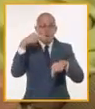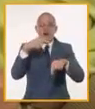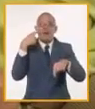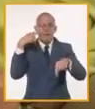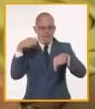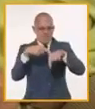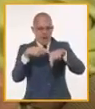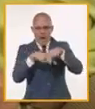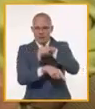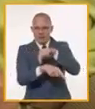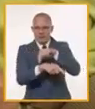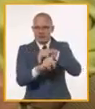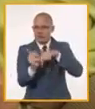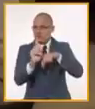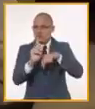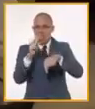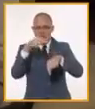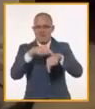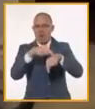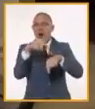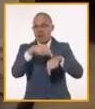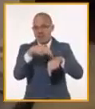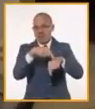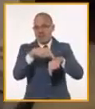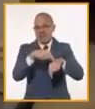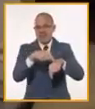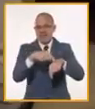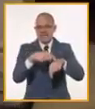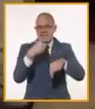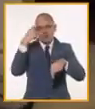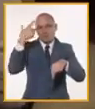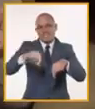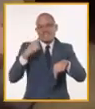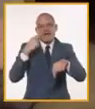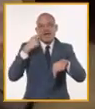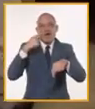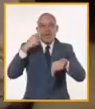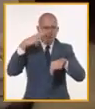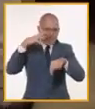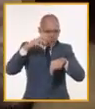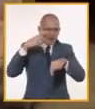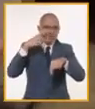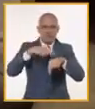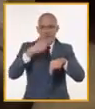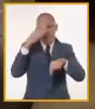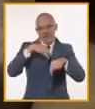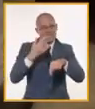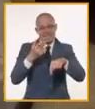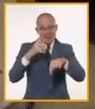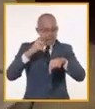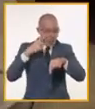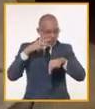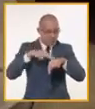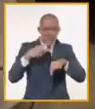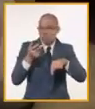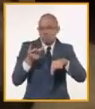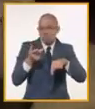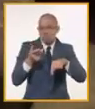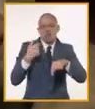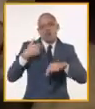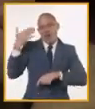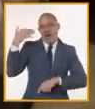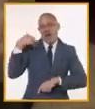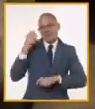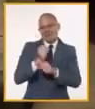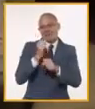entró, dentro, pero no había salido. Pero lo malo, sin rayo X, sin esto, sin lo otro. Además, yo tenía la experiencia de que muchas veces de aquí, de La Habana,